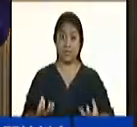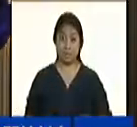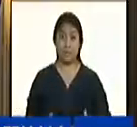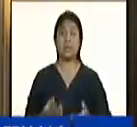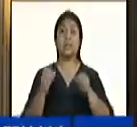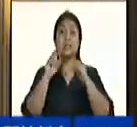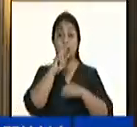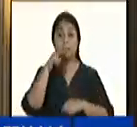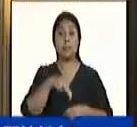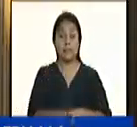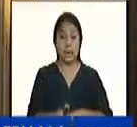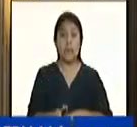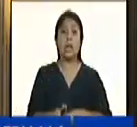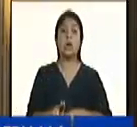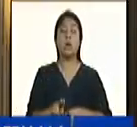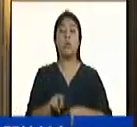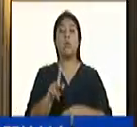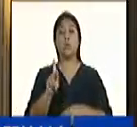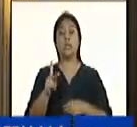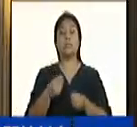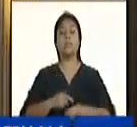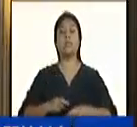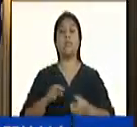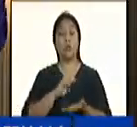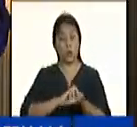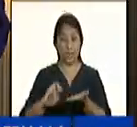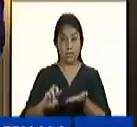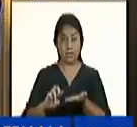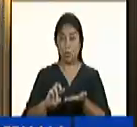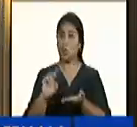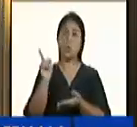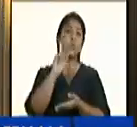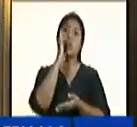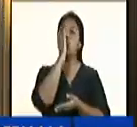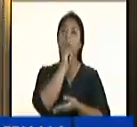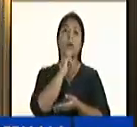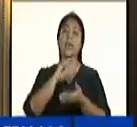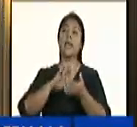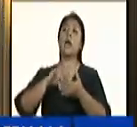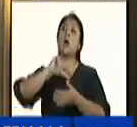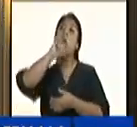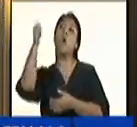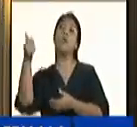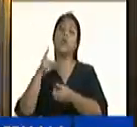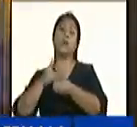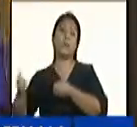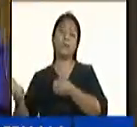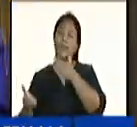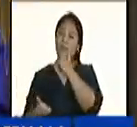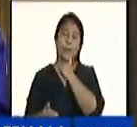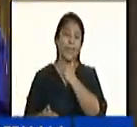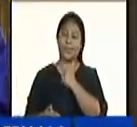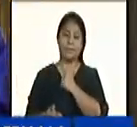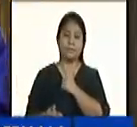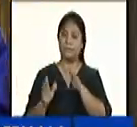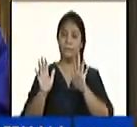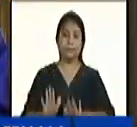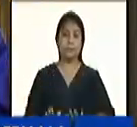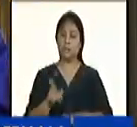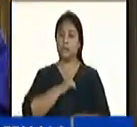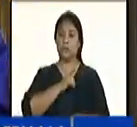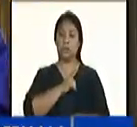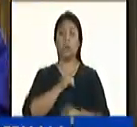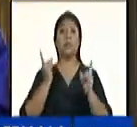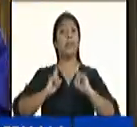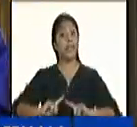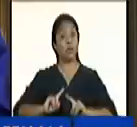no pueden salir de su departamento, mucho menos de los departamentos que lo rodean. Sin embargo, los habitantes de